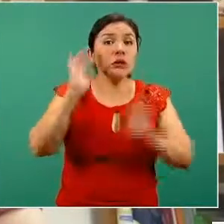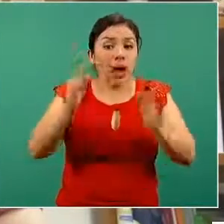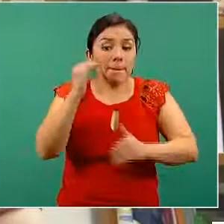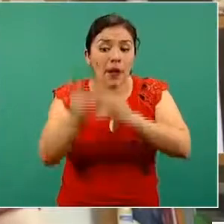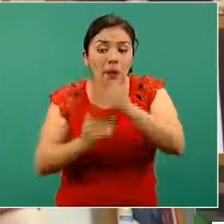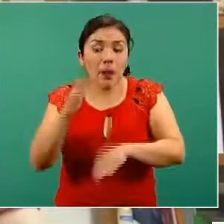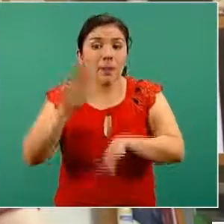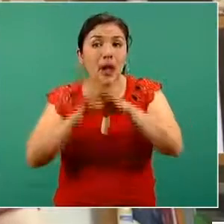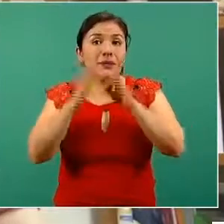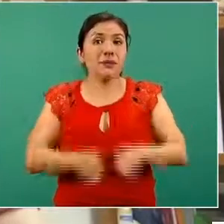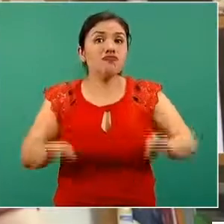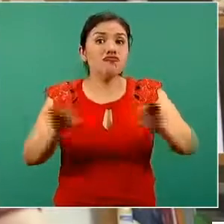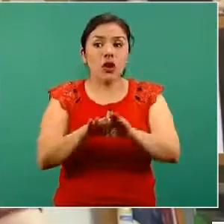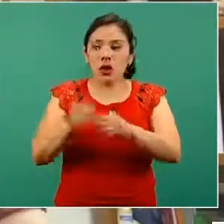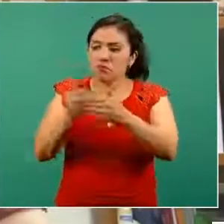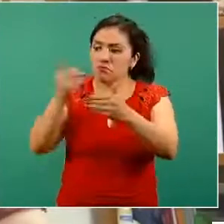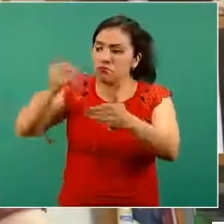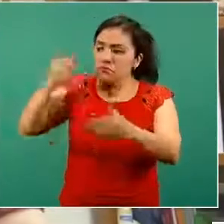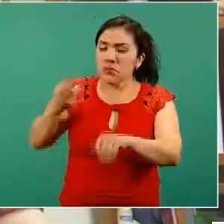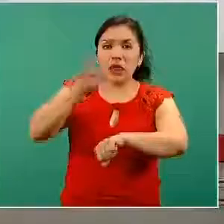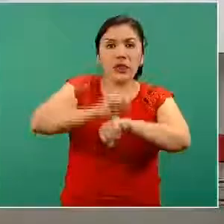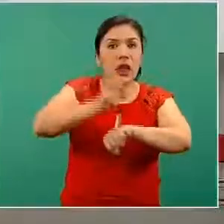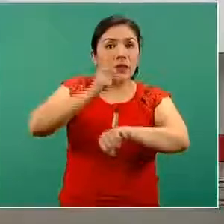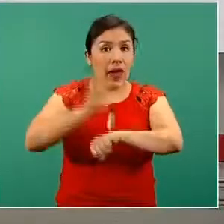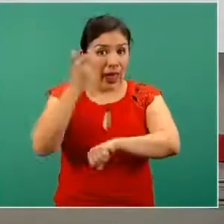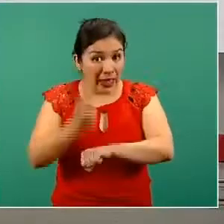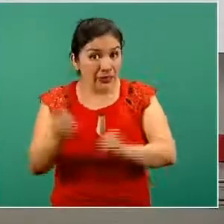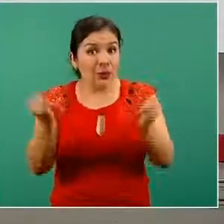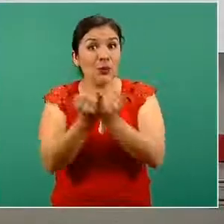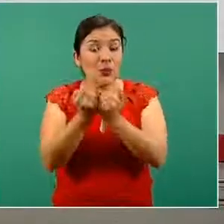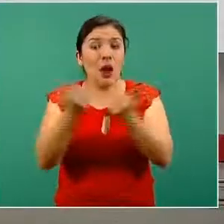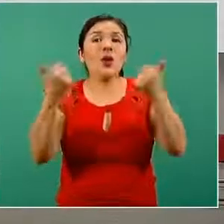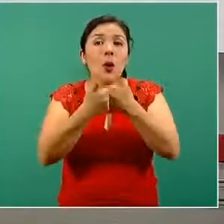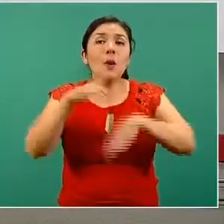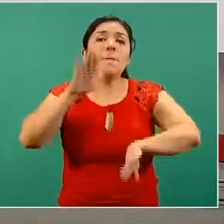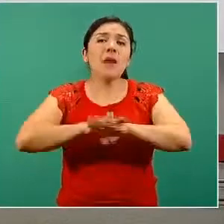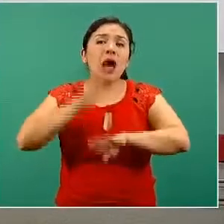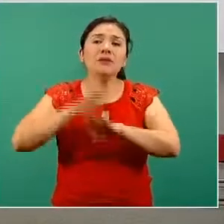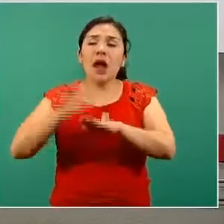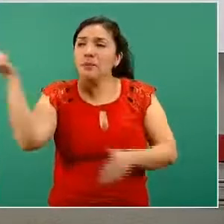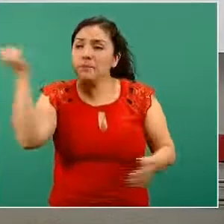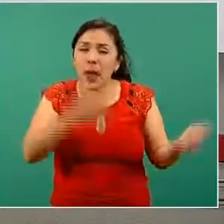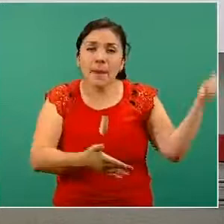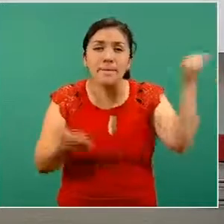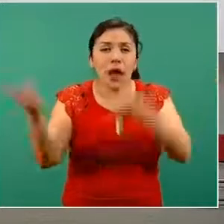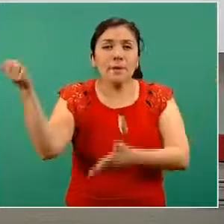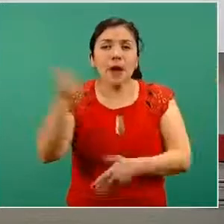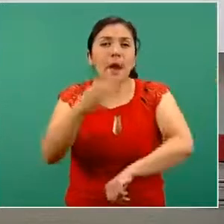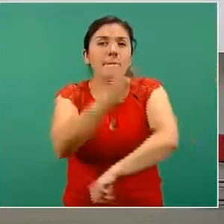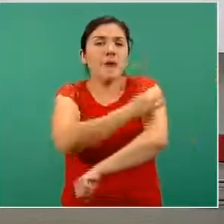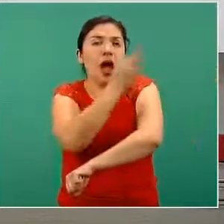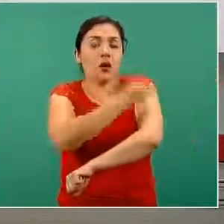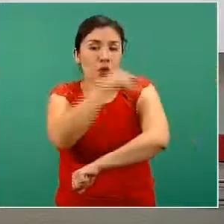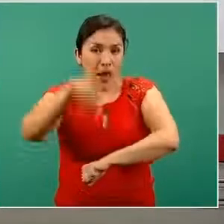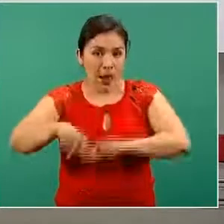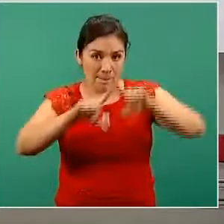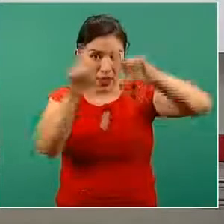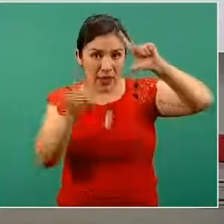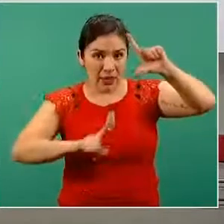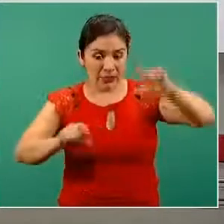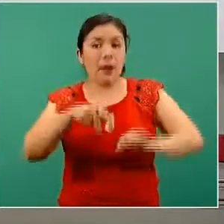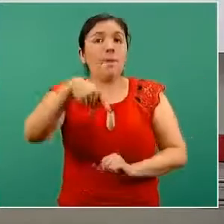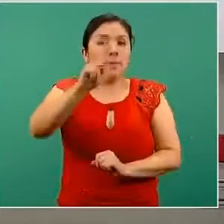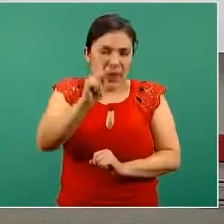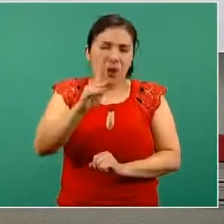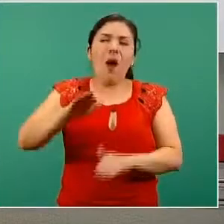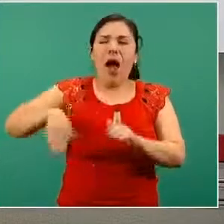muy importante en los últimos días, esto afortunadamente también con las llegadas de más vacunas a nuestro territorio mexicano. Pero como